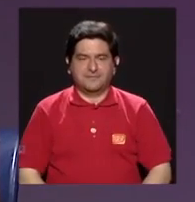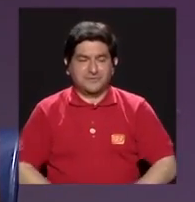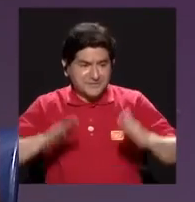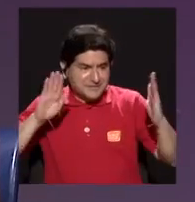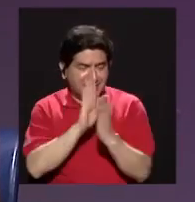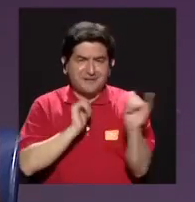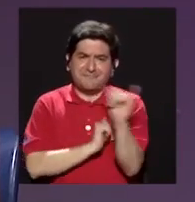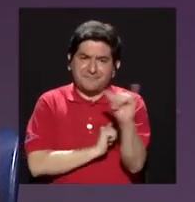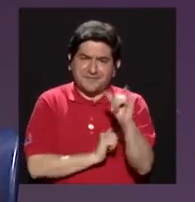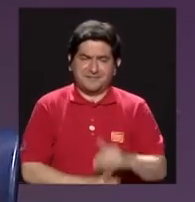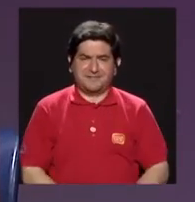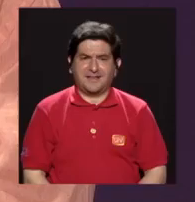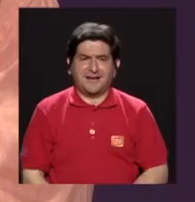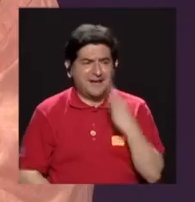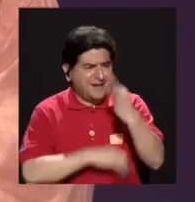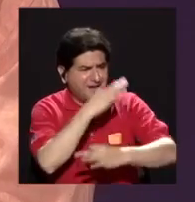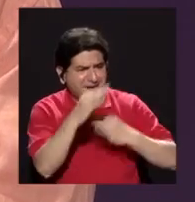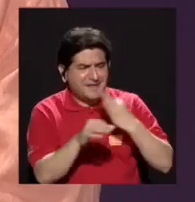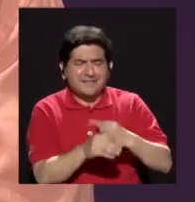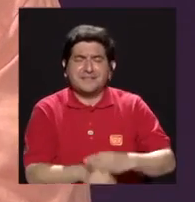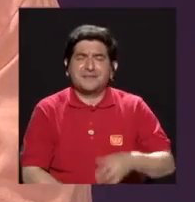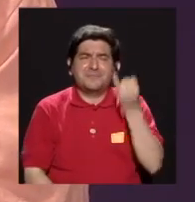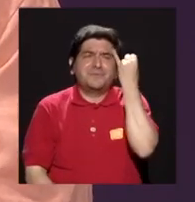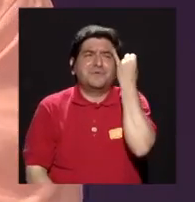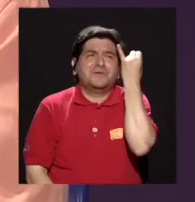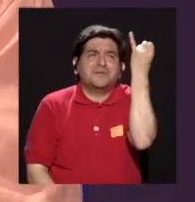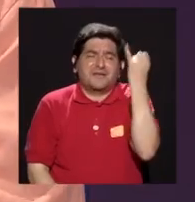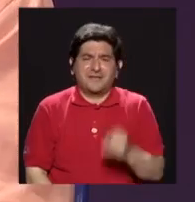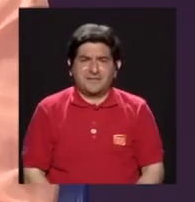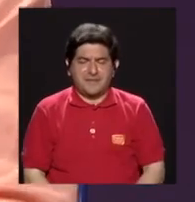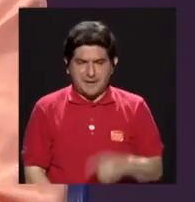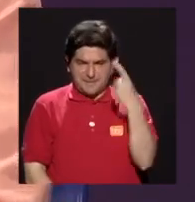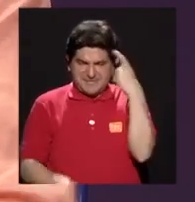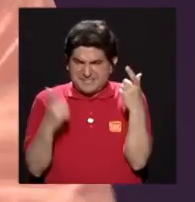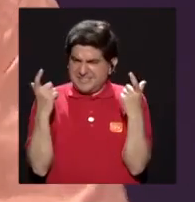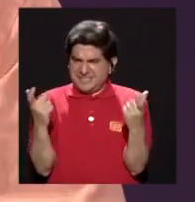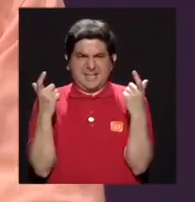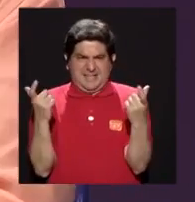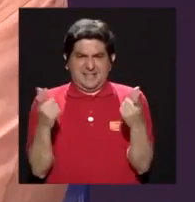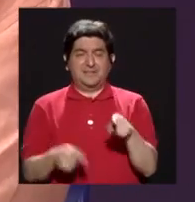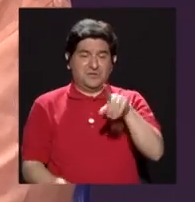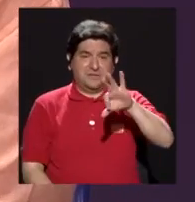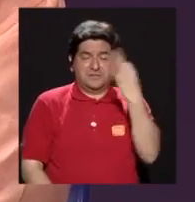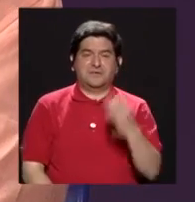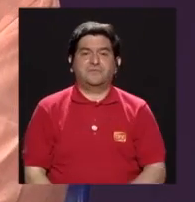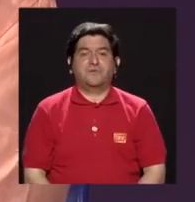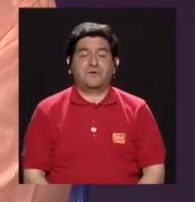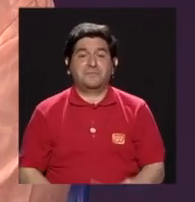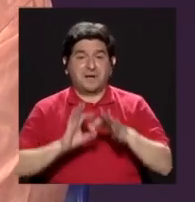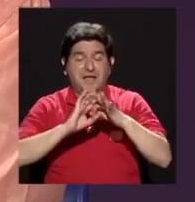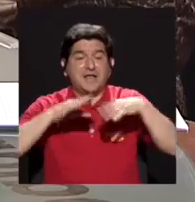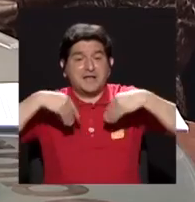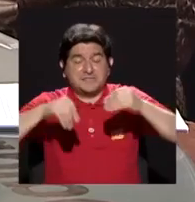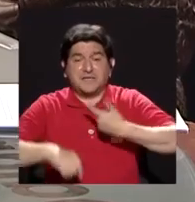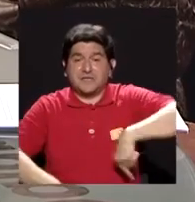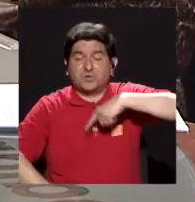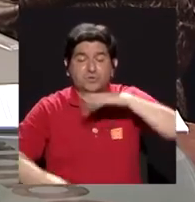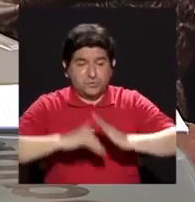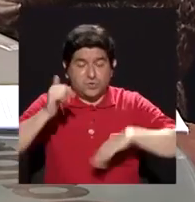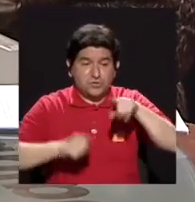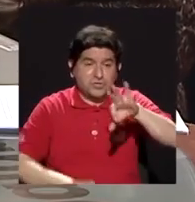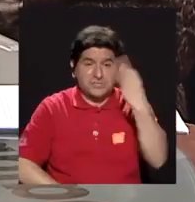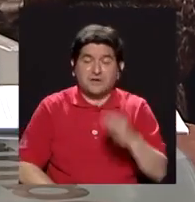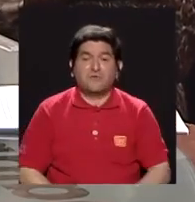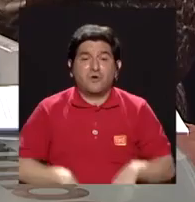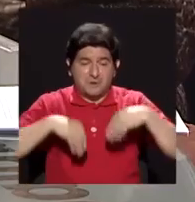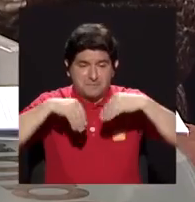también ese tipo de mentalidad dirigida a la ganancia por estos medios el sexo ambiente porque nos construimos de esa forma que